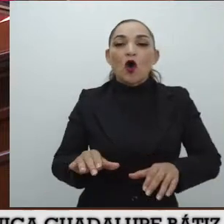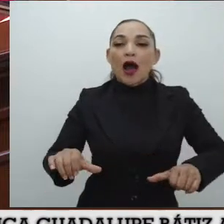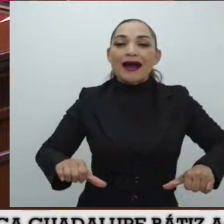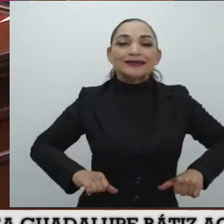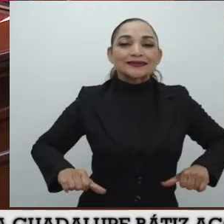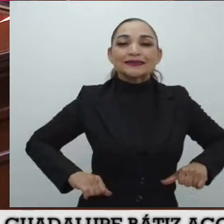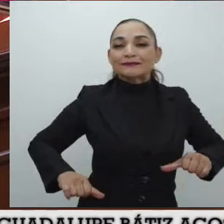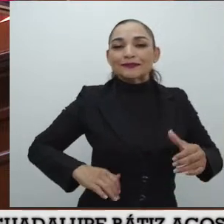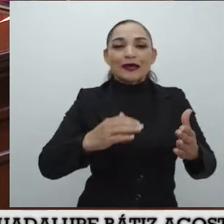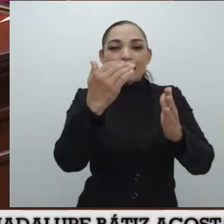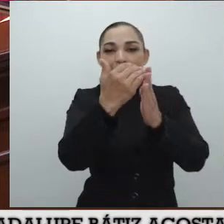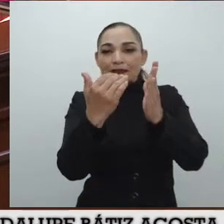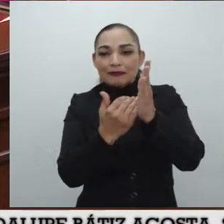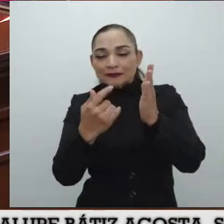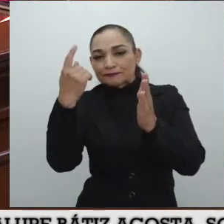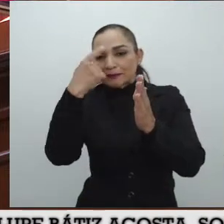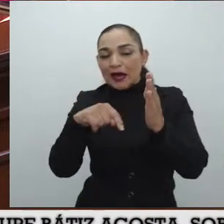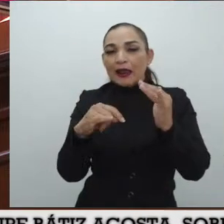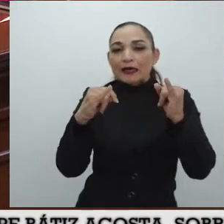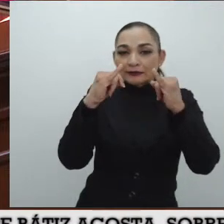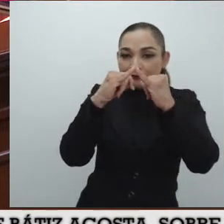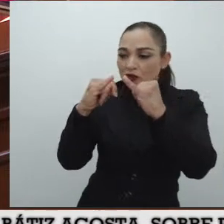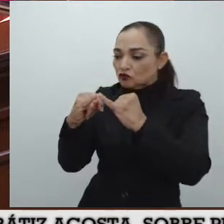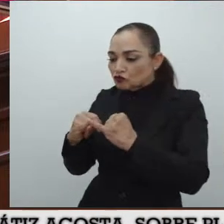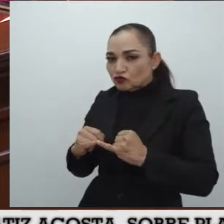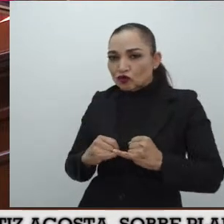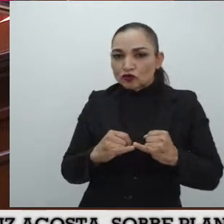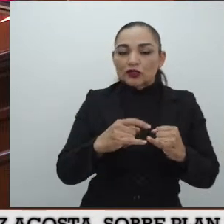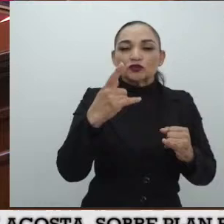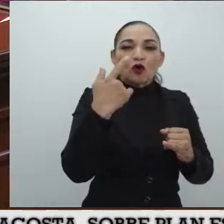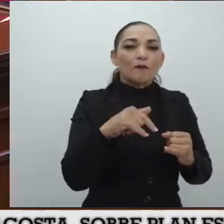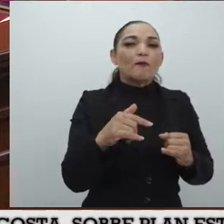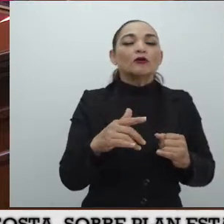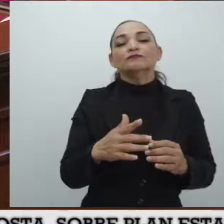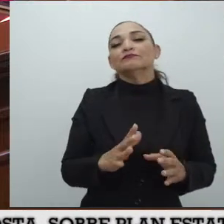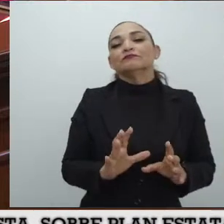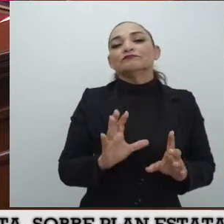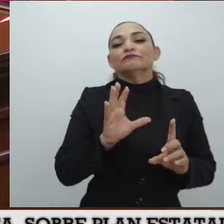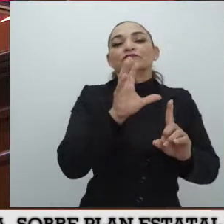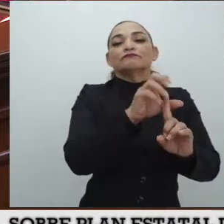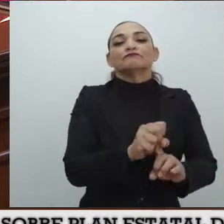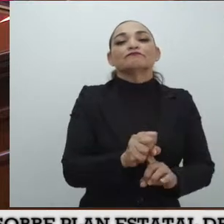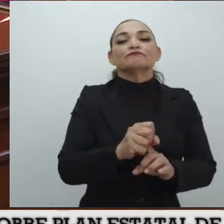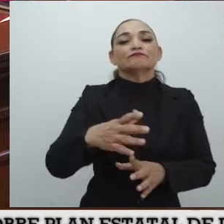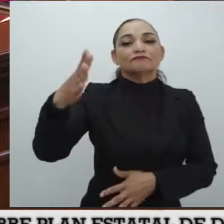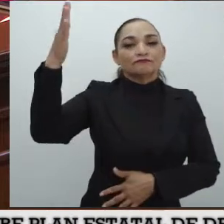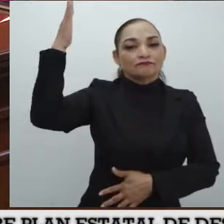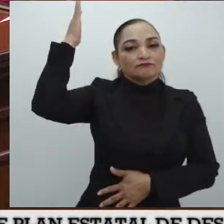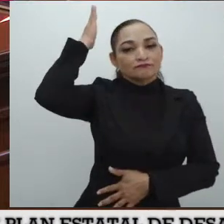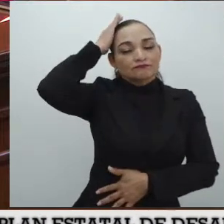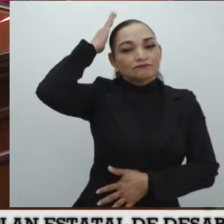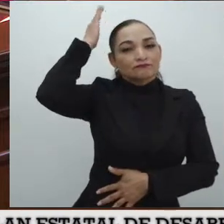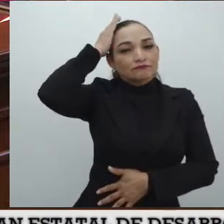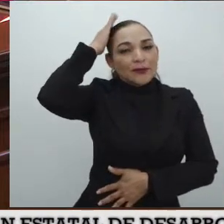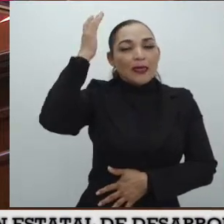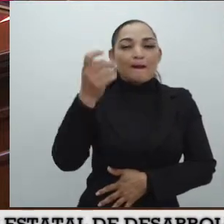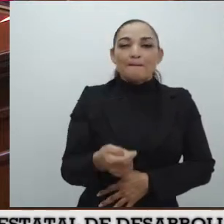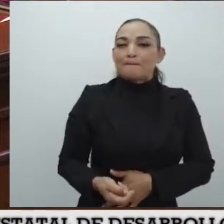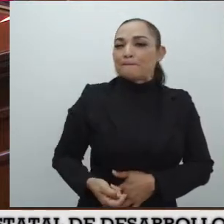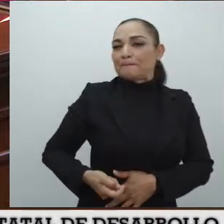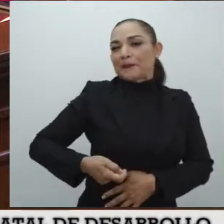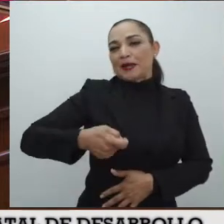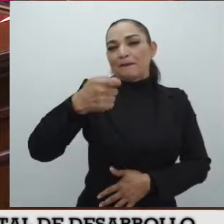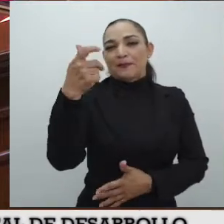de las dependencias estatales bajo su liderazgo. Y tendremos por primera vez